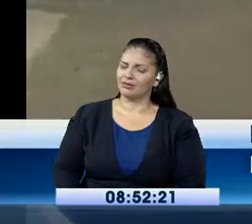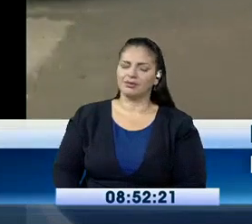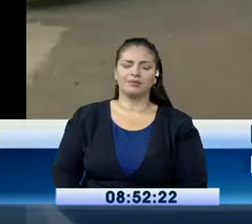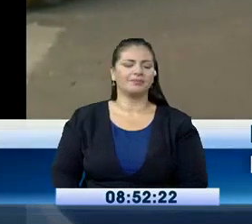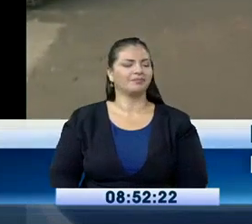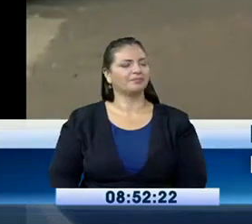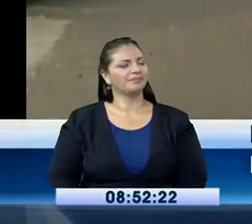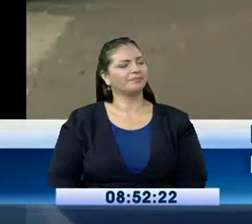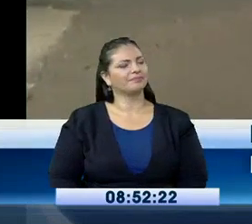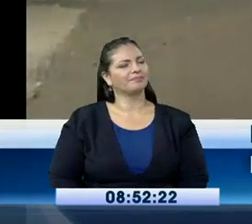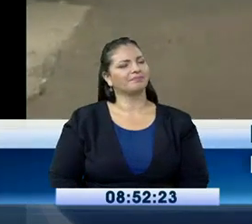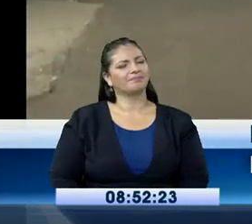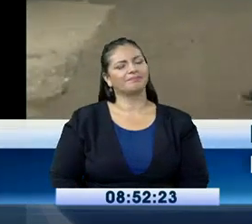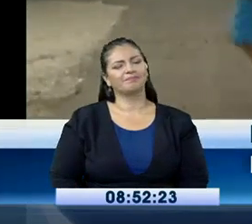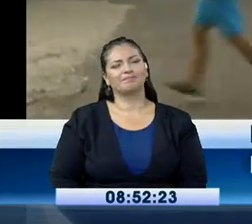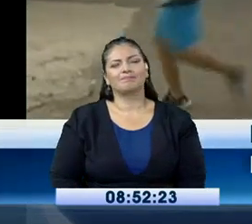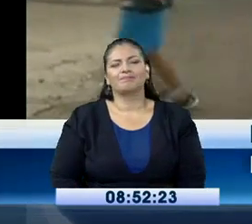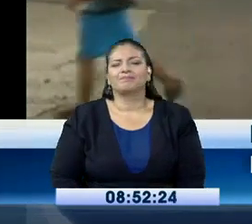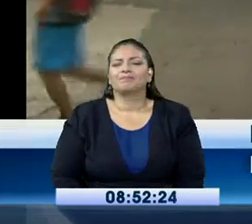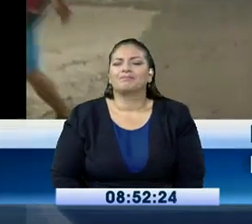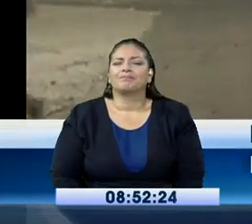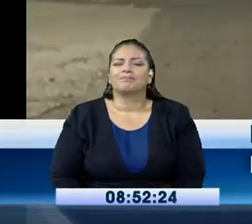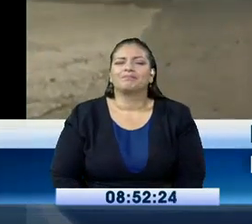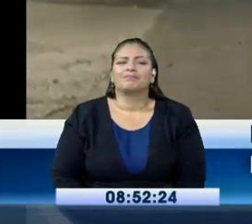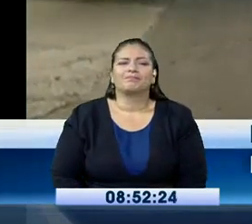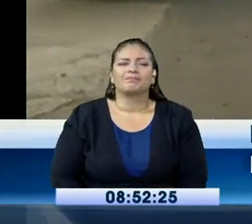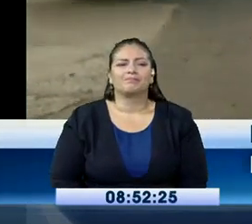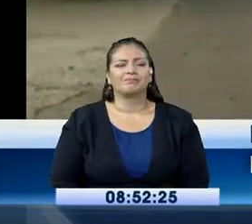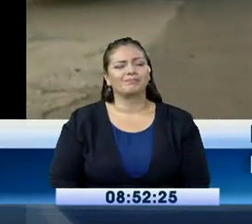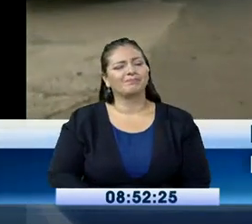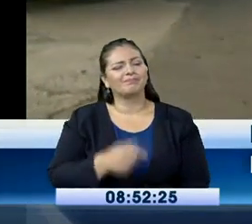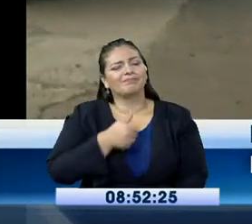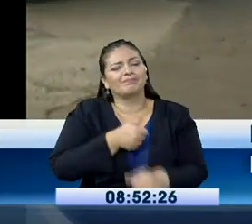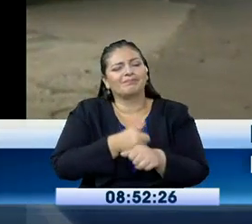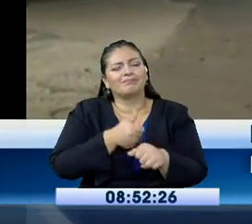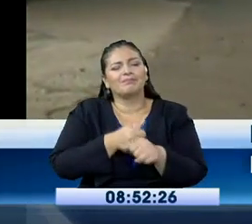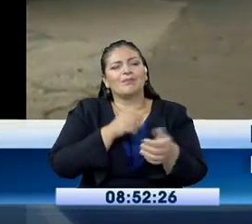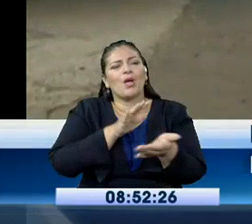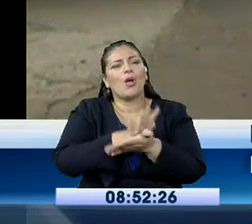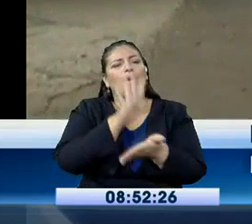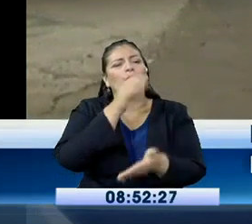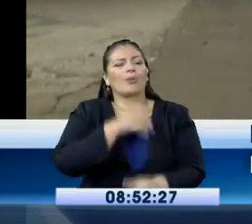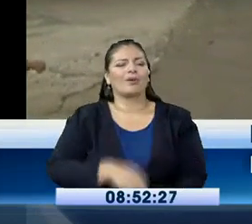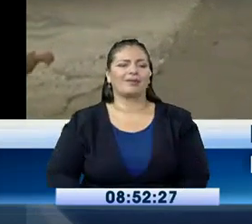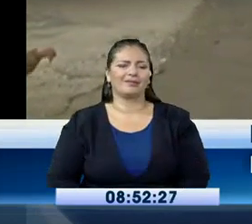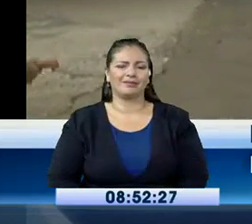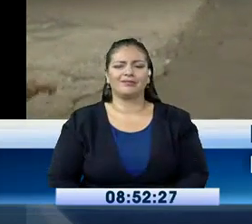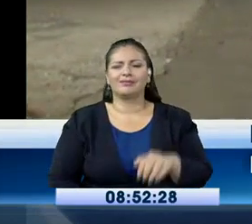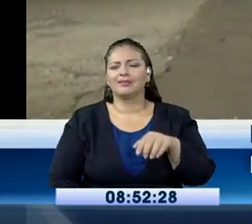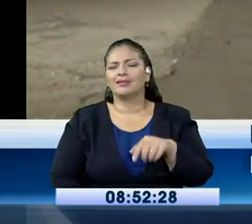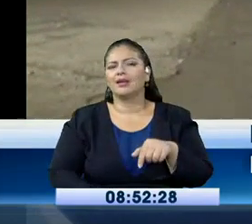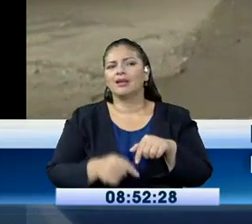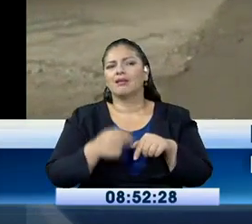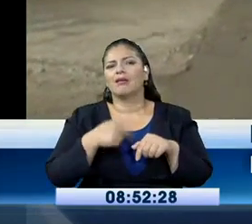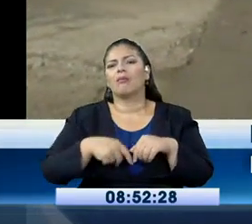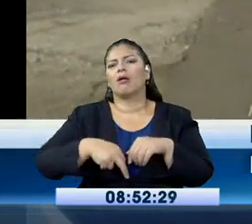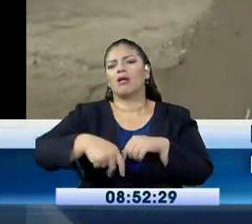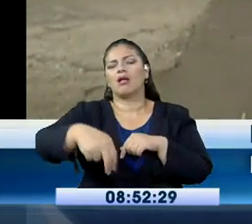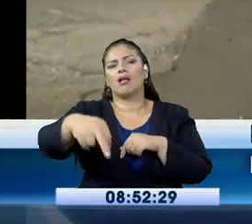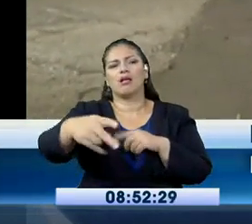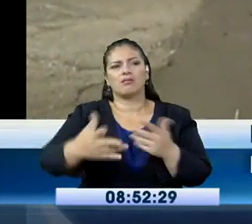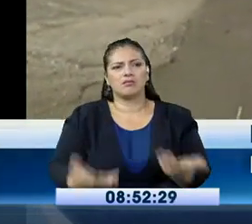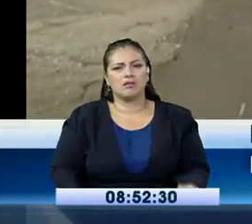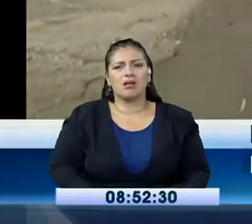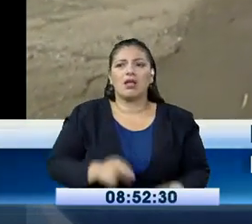es que ahí con los niños pasan aquí a la escuela acá nomás. Y suficiente si era el paso era allá y lo